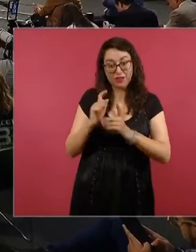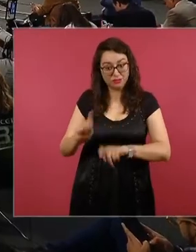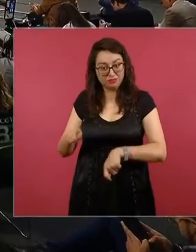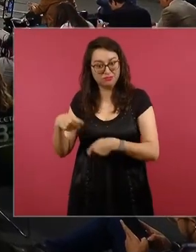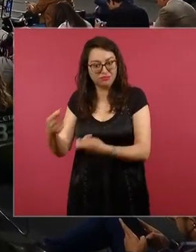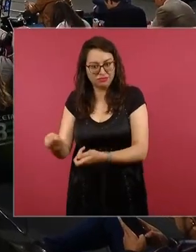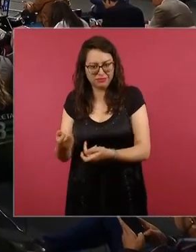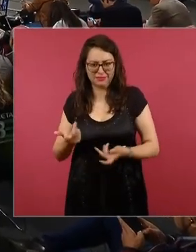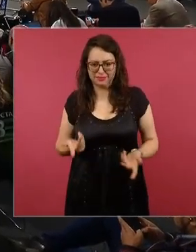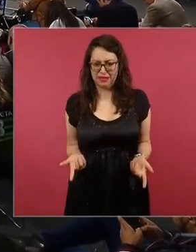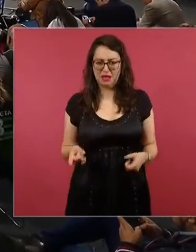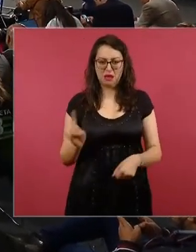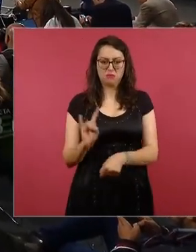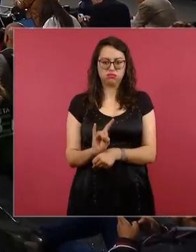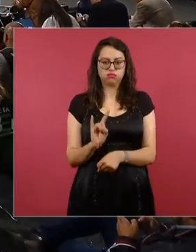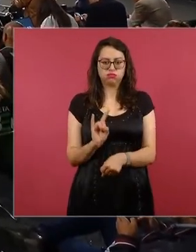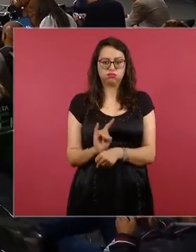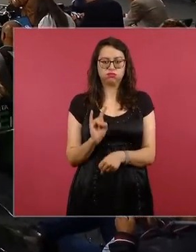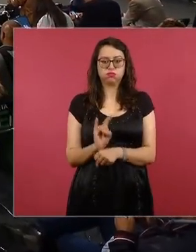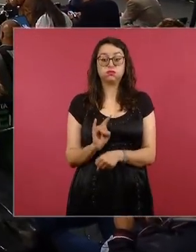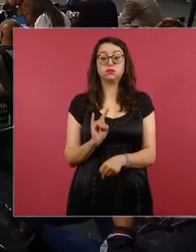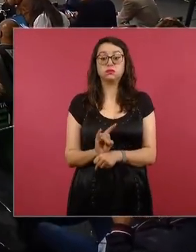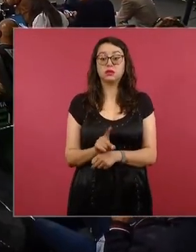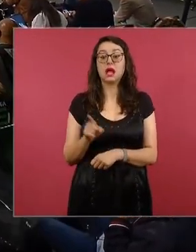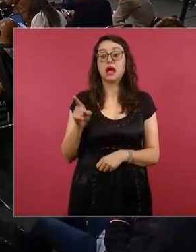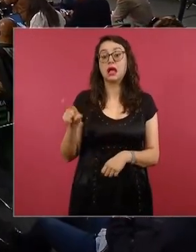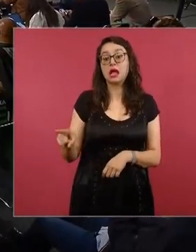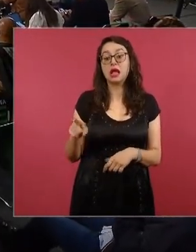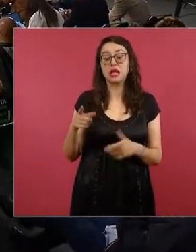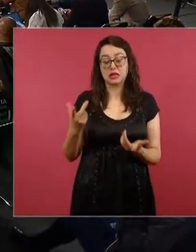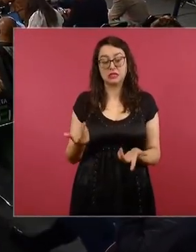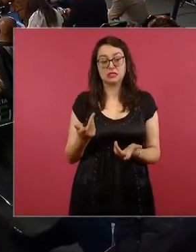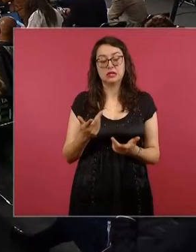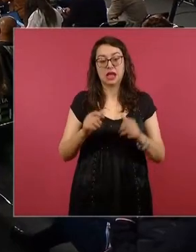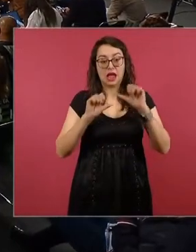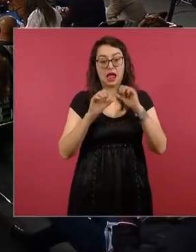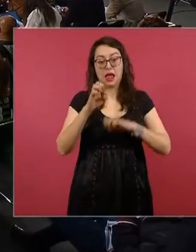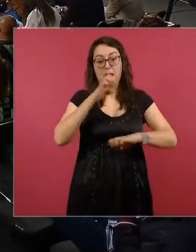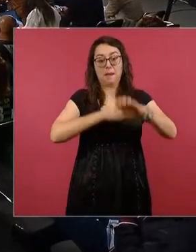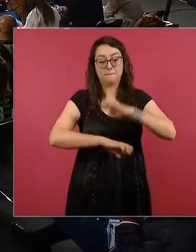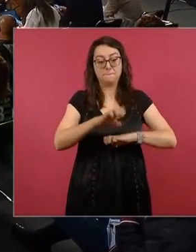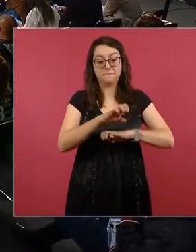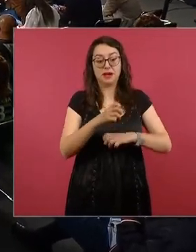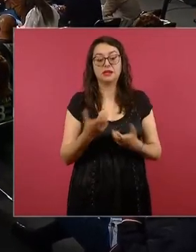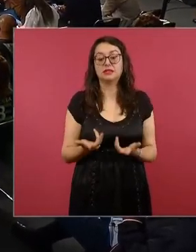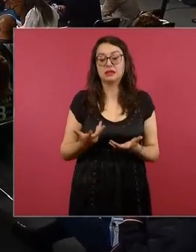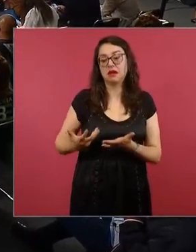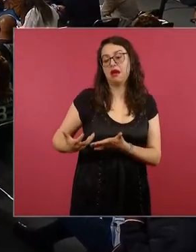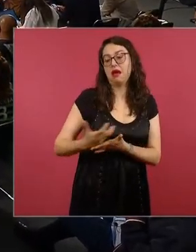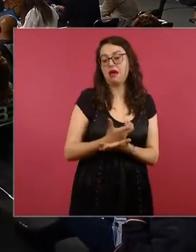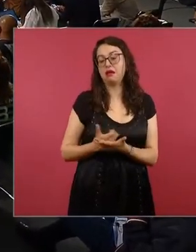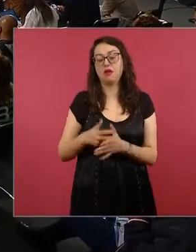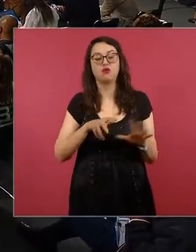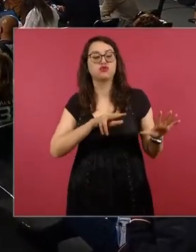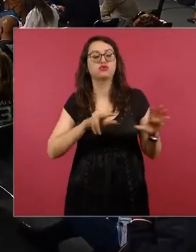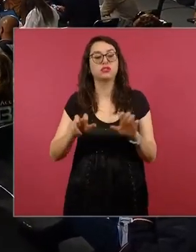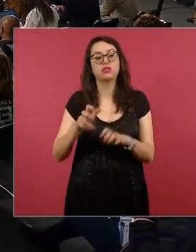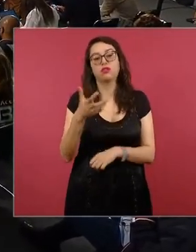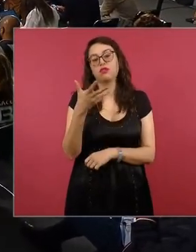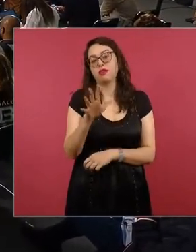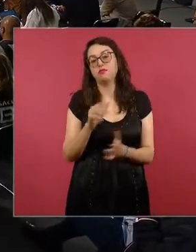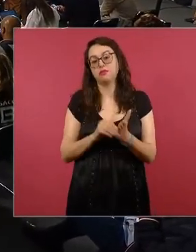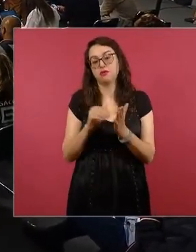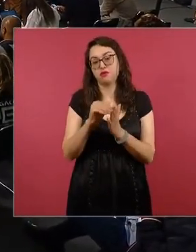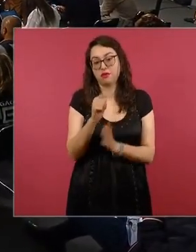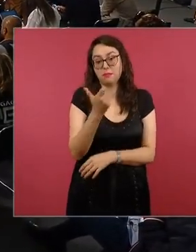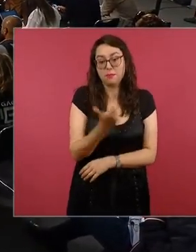Las simulaciones se dieron mientras Alonso Beltrán era socio de las empresas, ganando un aproximado de 810 millones de pesos. Este